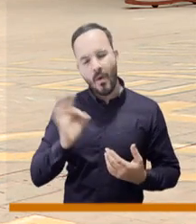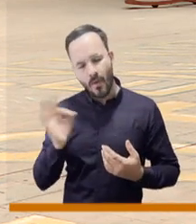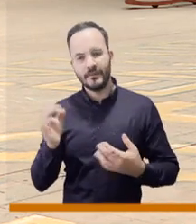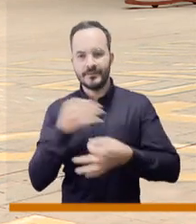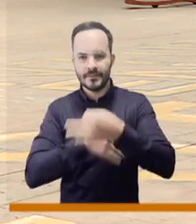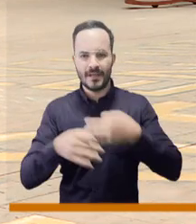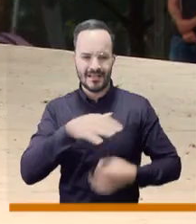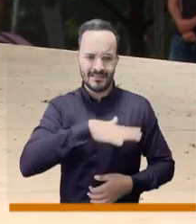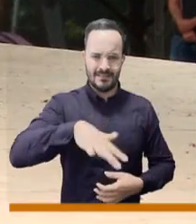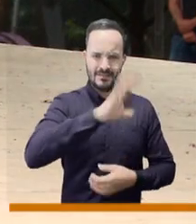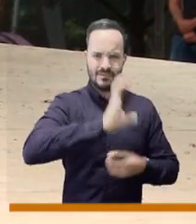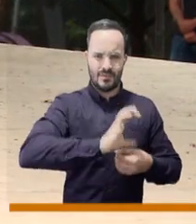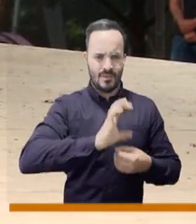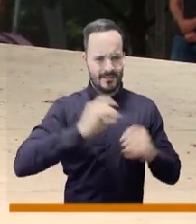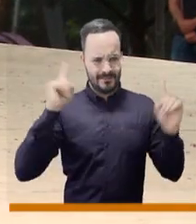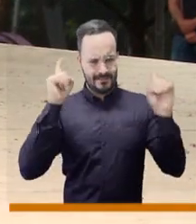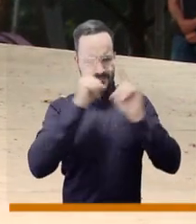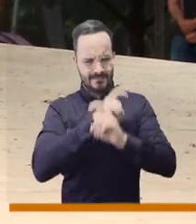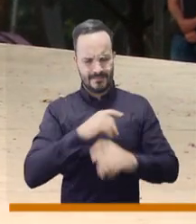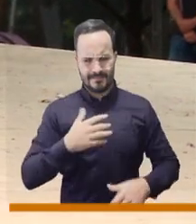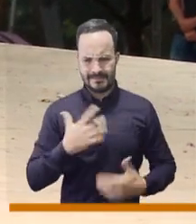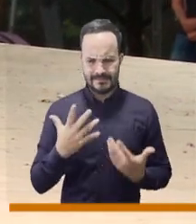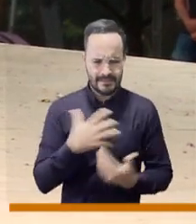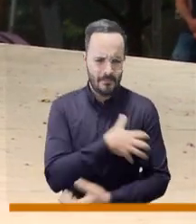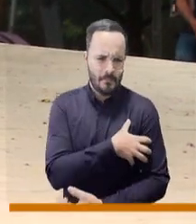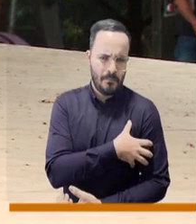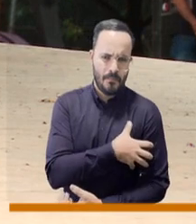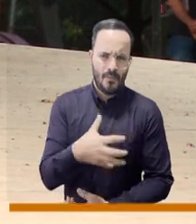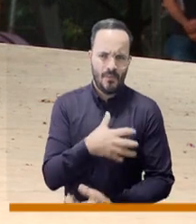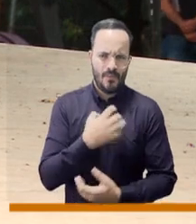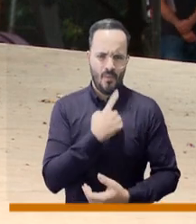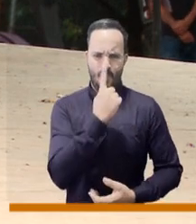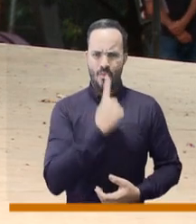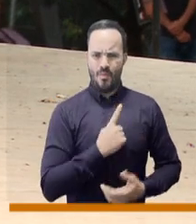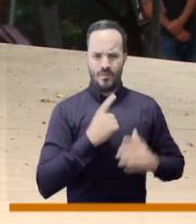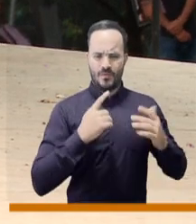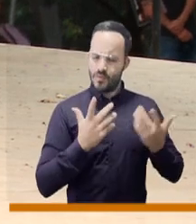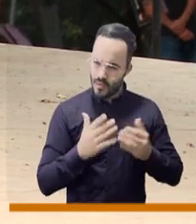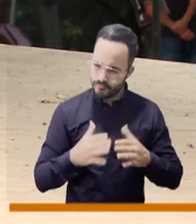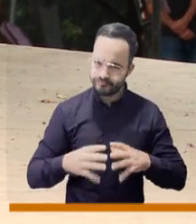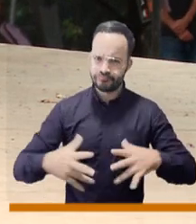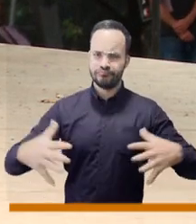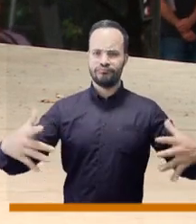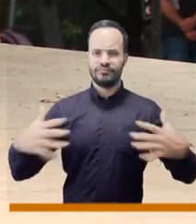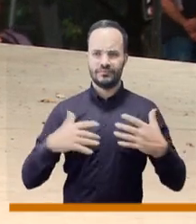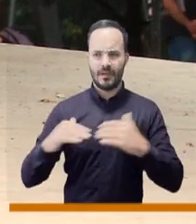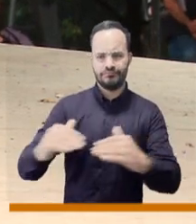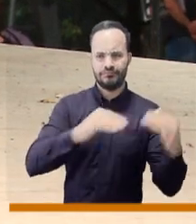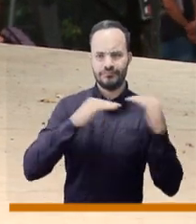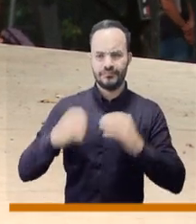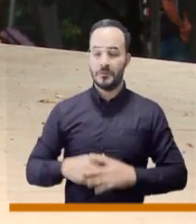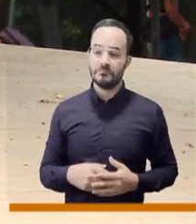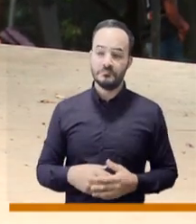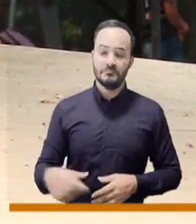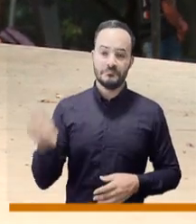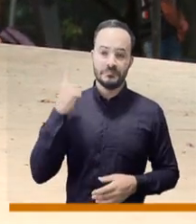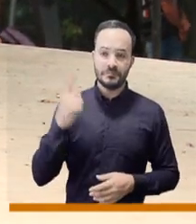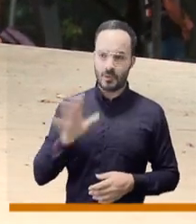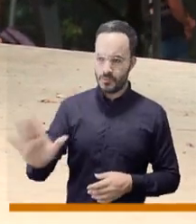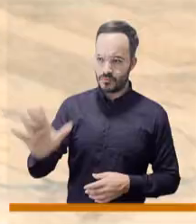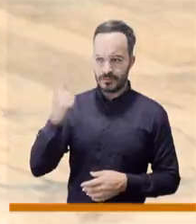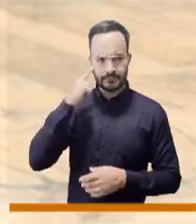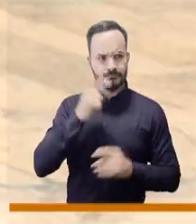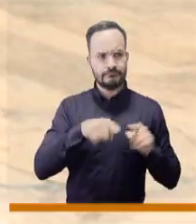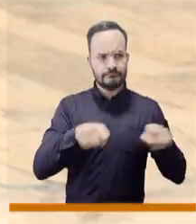hora de pensar la ciudad, pensar mejor en la redistribución del poder y la redistribución económica. Concejal, pero ustedes tienen un capital político que